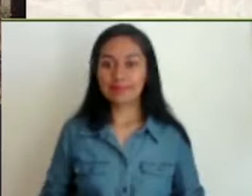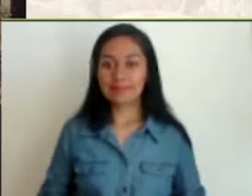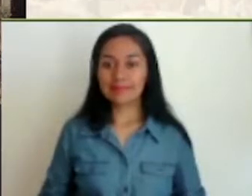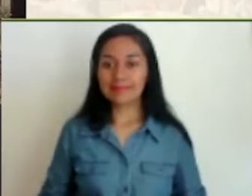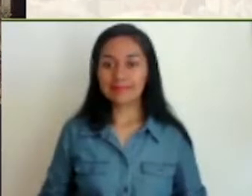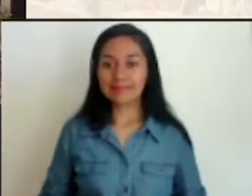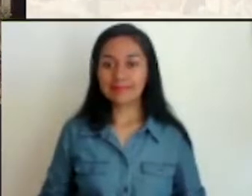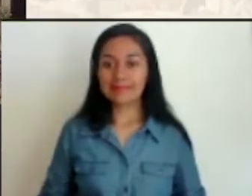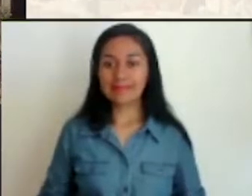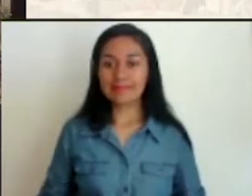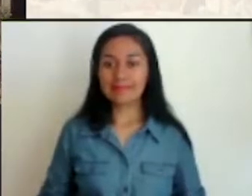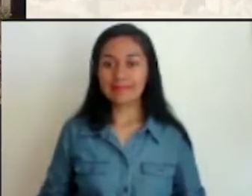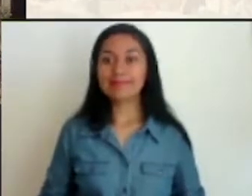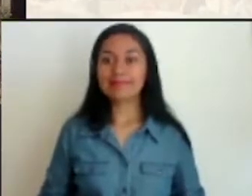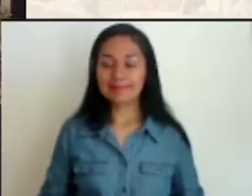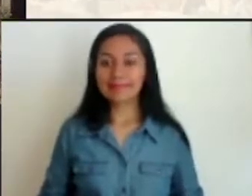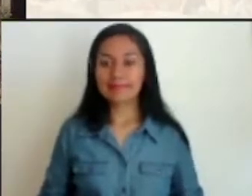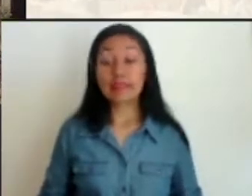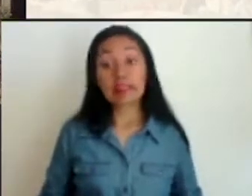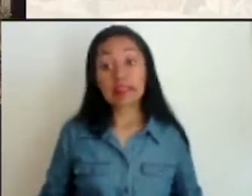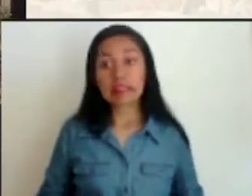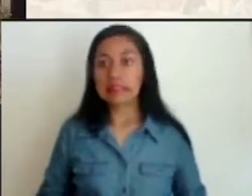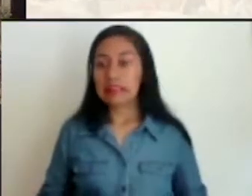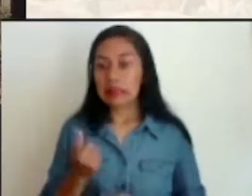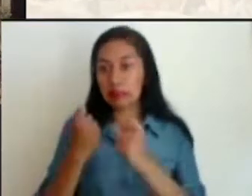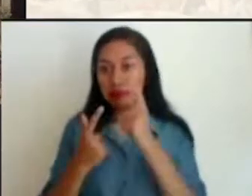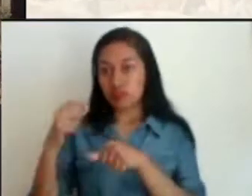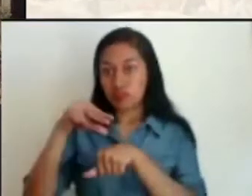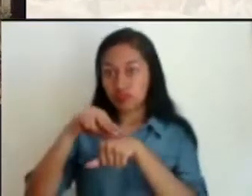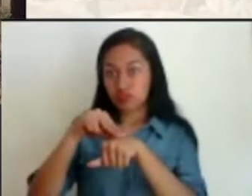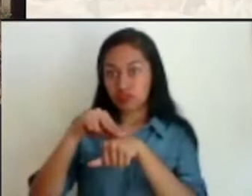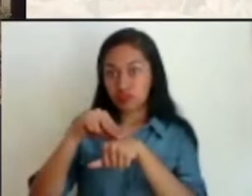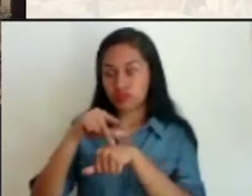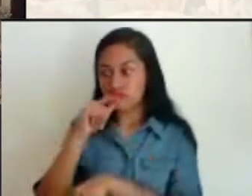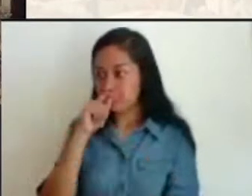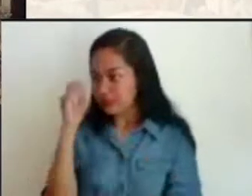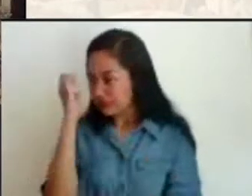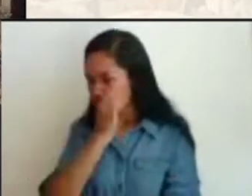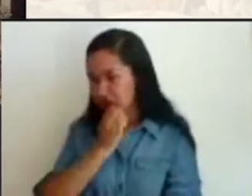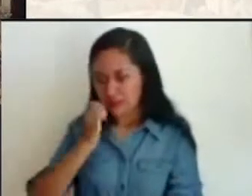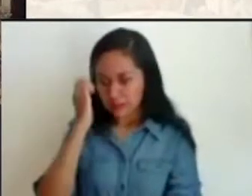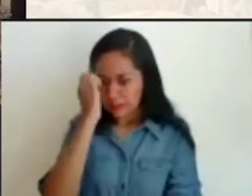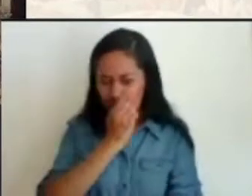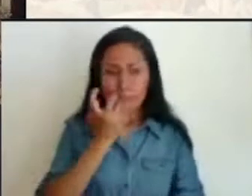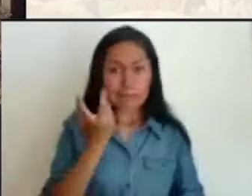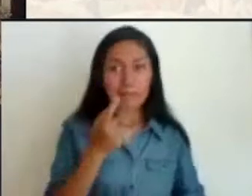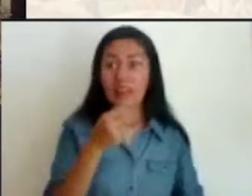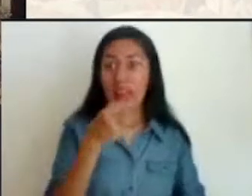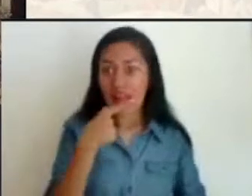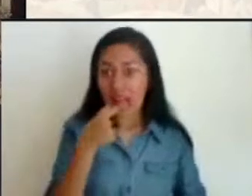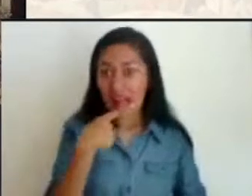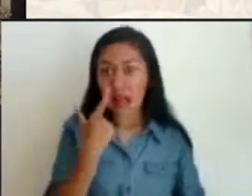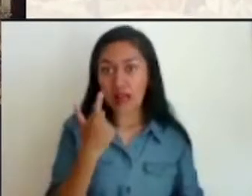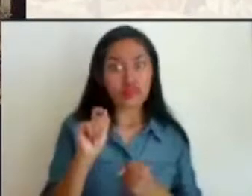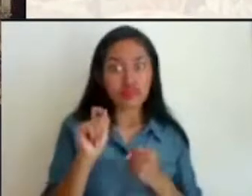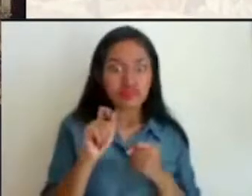Desde el punto de vista médico, se trató de dar muchos medicamentos que se